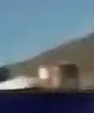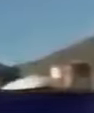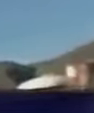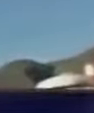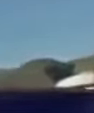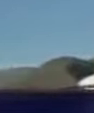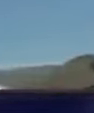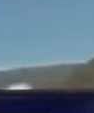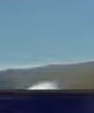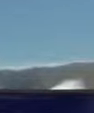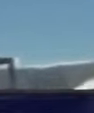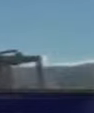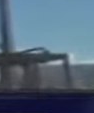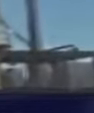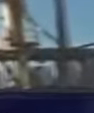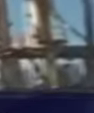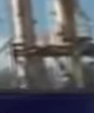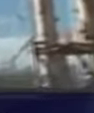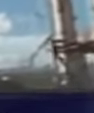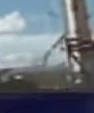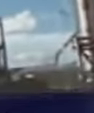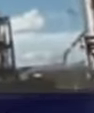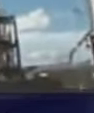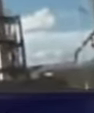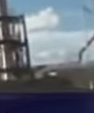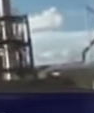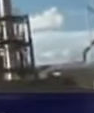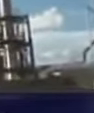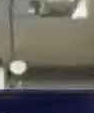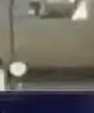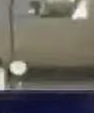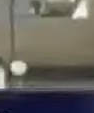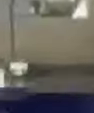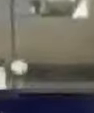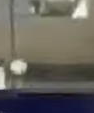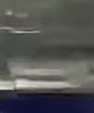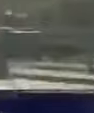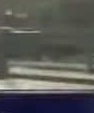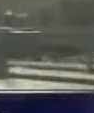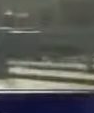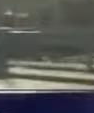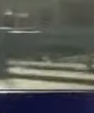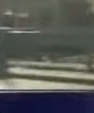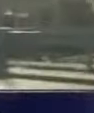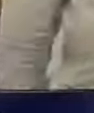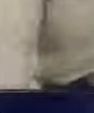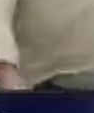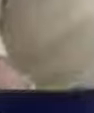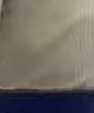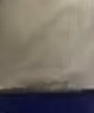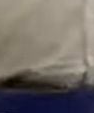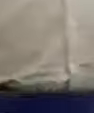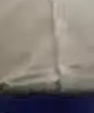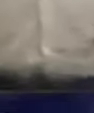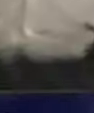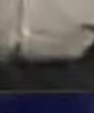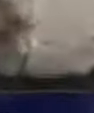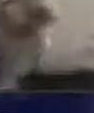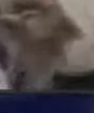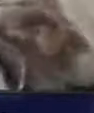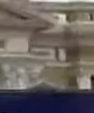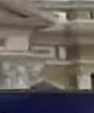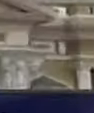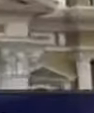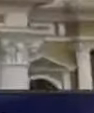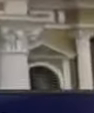a la nacionalización de hidrocarburos. Asimismo, la aplicación de efectivos programas sociales han ayudado a reducir la pobreza